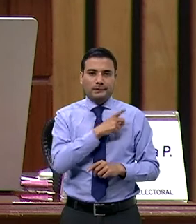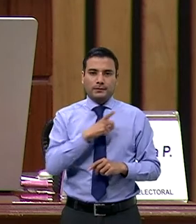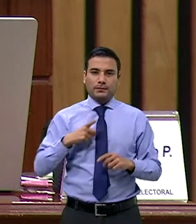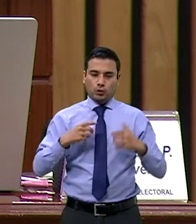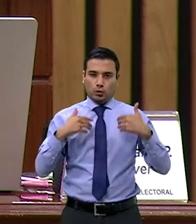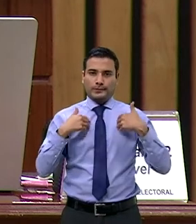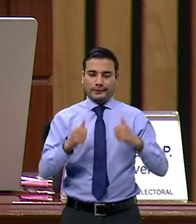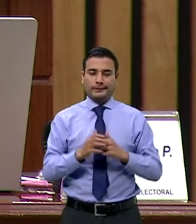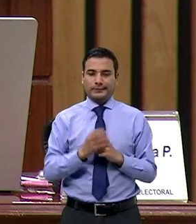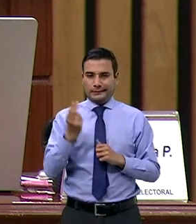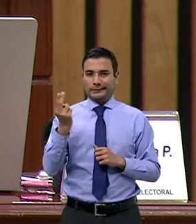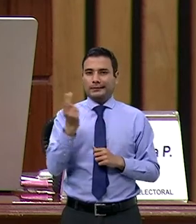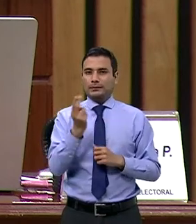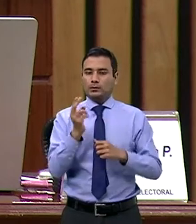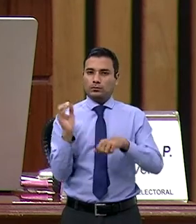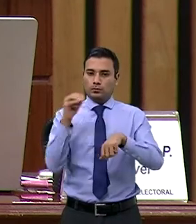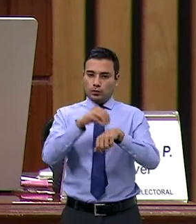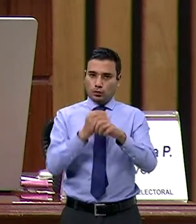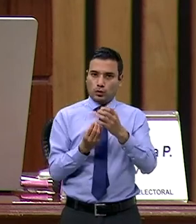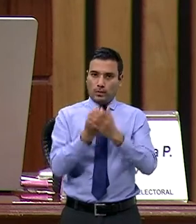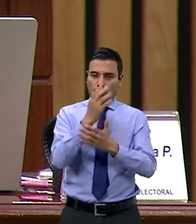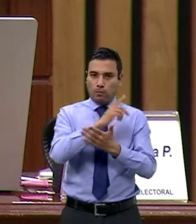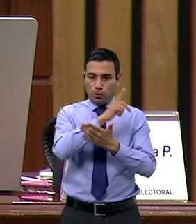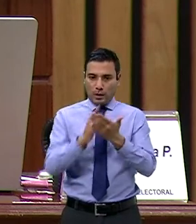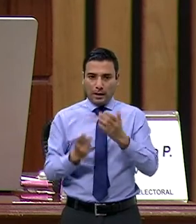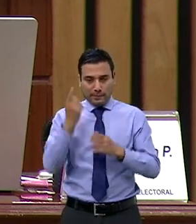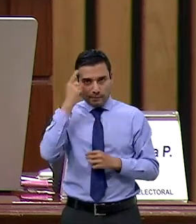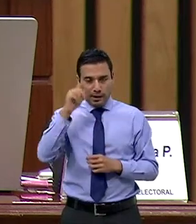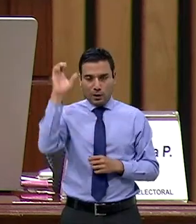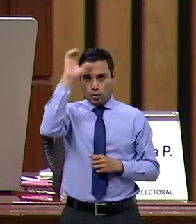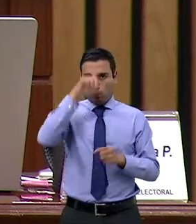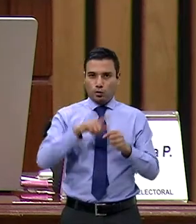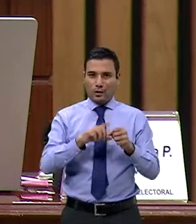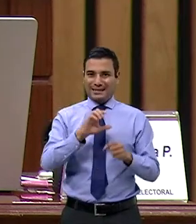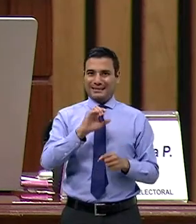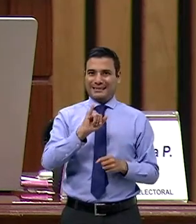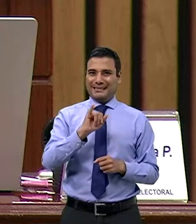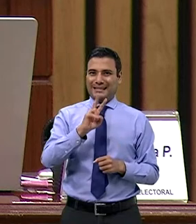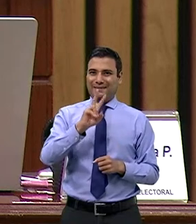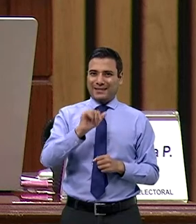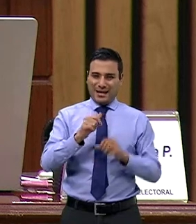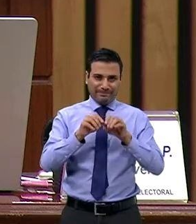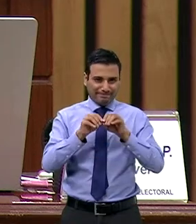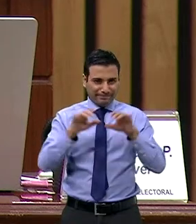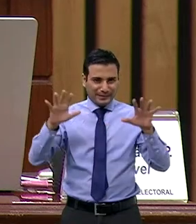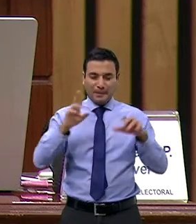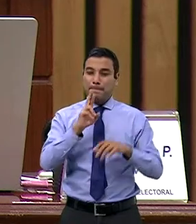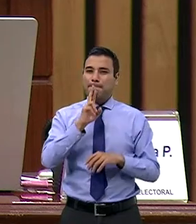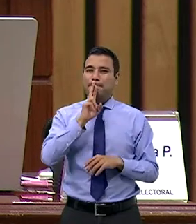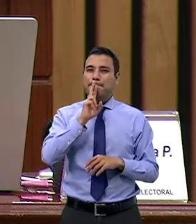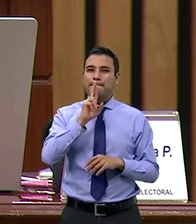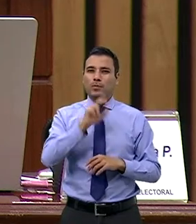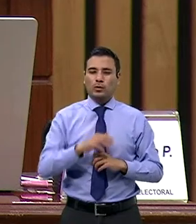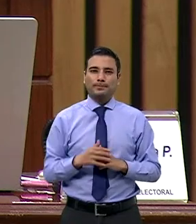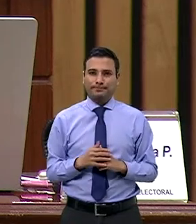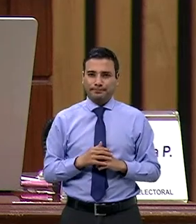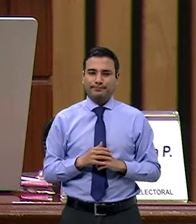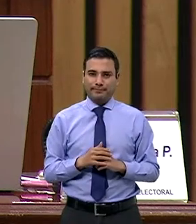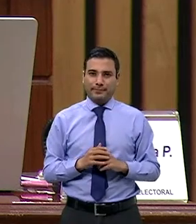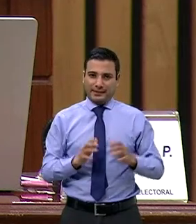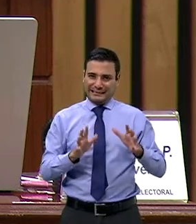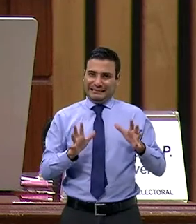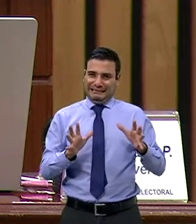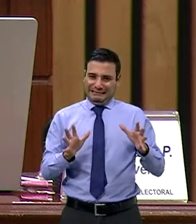programas más típicos que fortalezcan la cultura cívica de las y los mexicanos con la intención de easy de